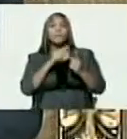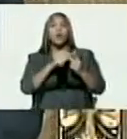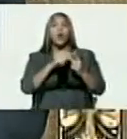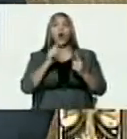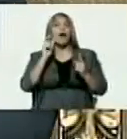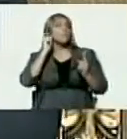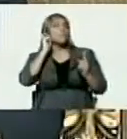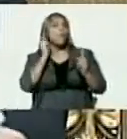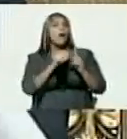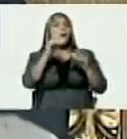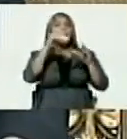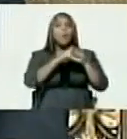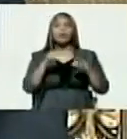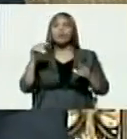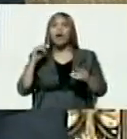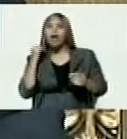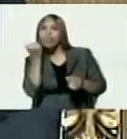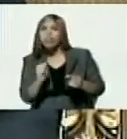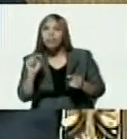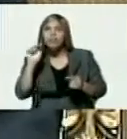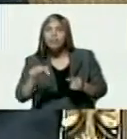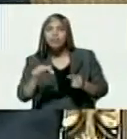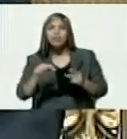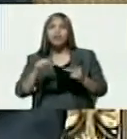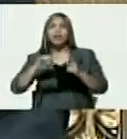Un nuevo registro va a ayudar muchísimo.